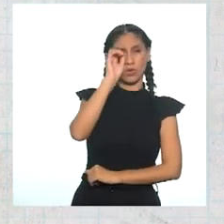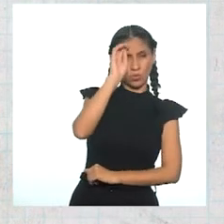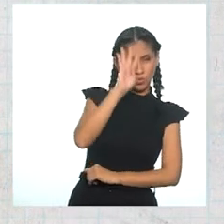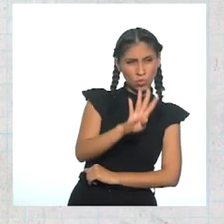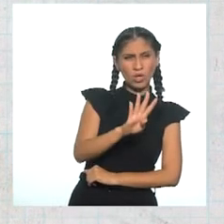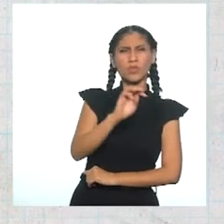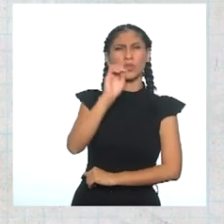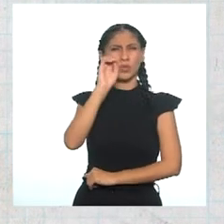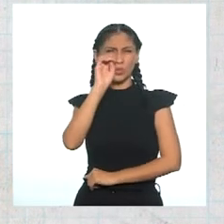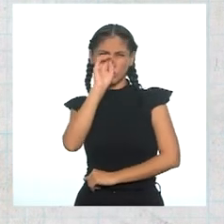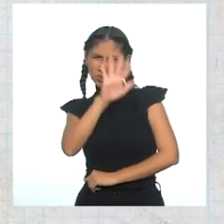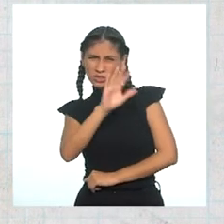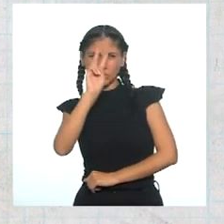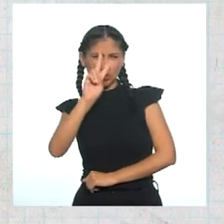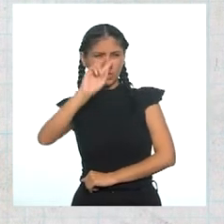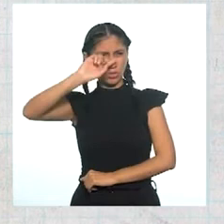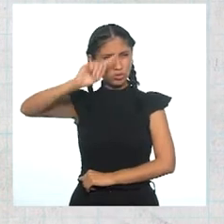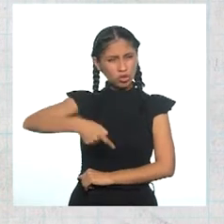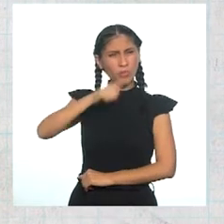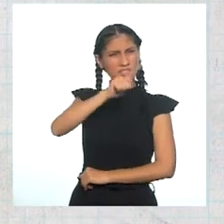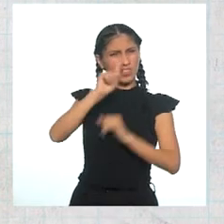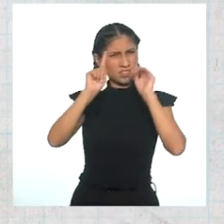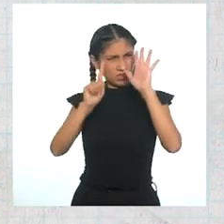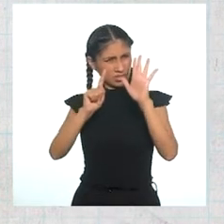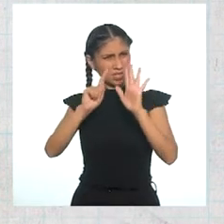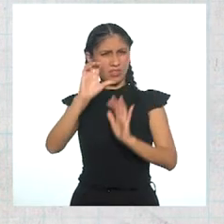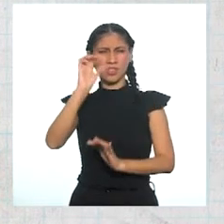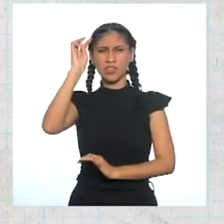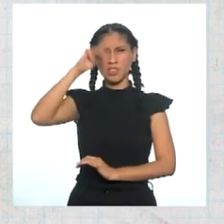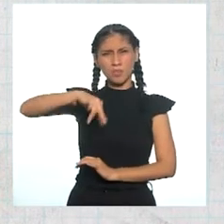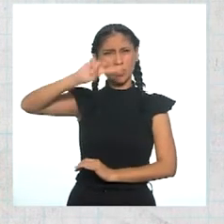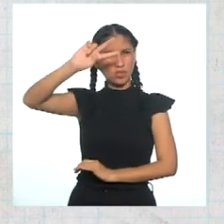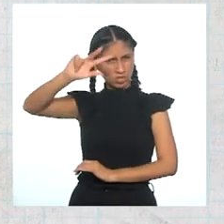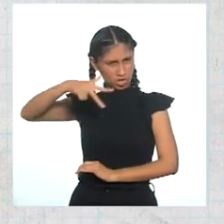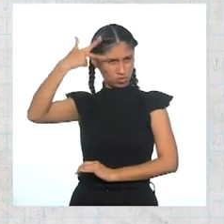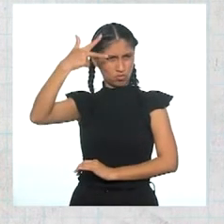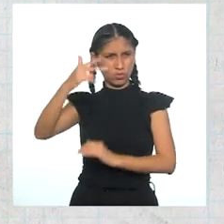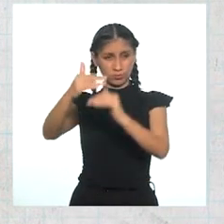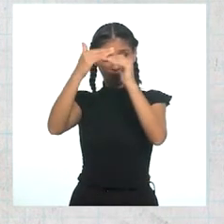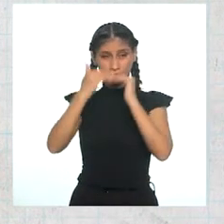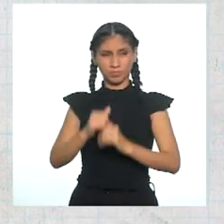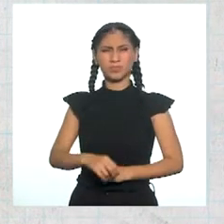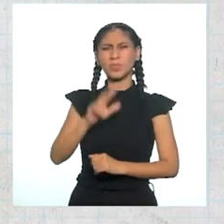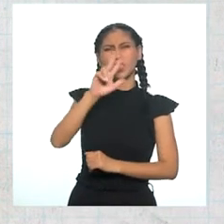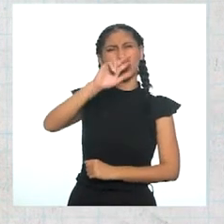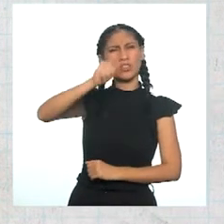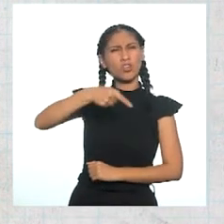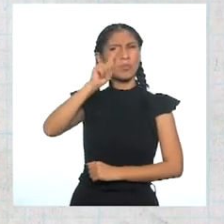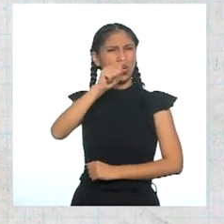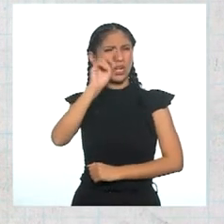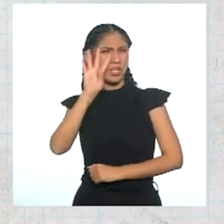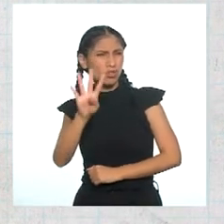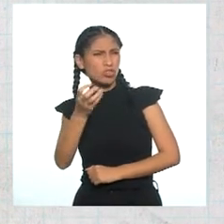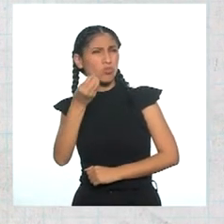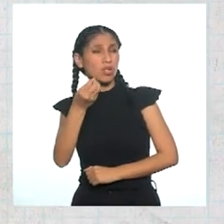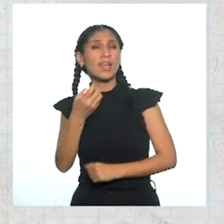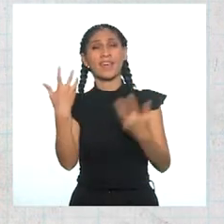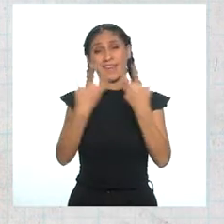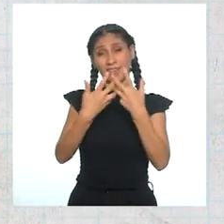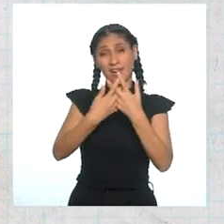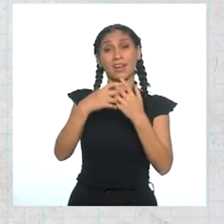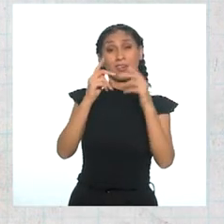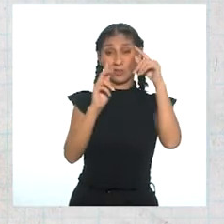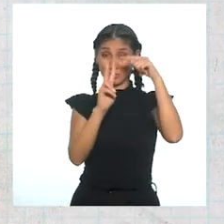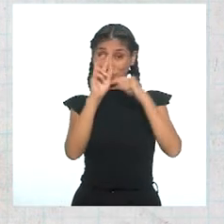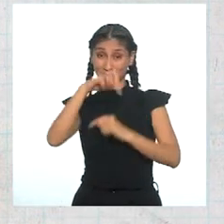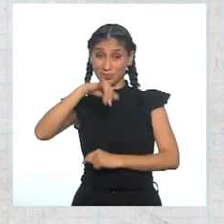452,16 centímetros cúbicos. ¿Por qué 3,14? Ese es el valor de pi. Ah, verdad. Gracias. El